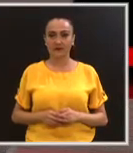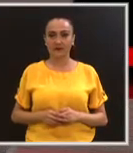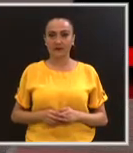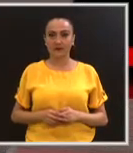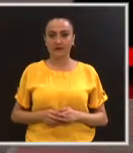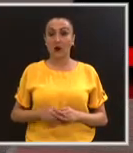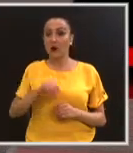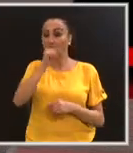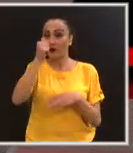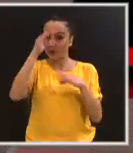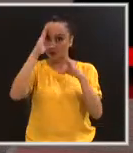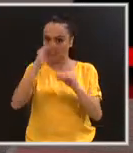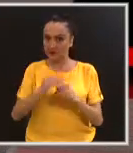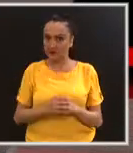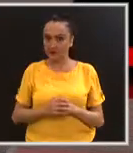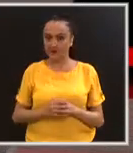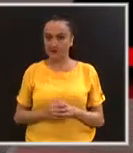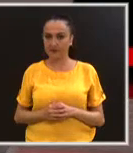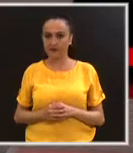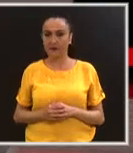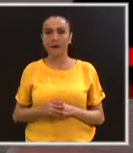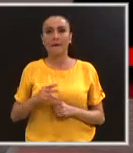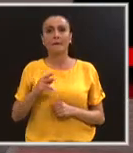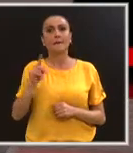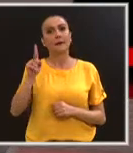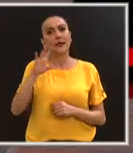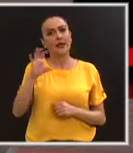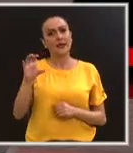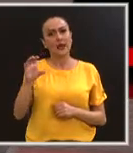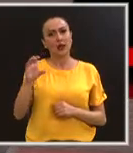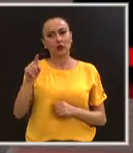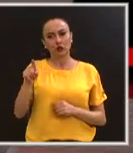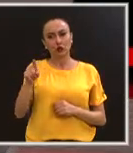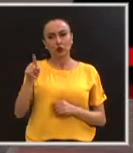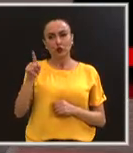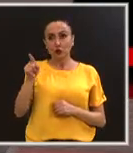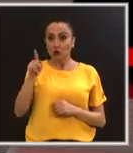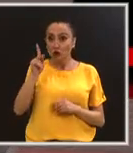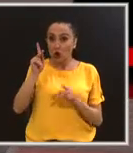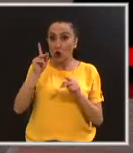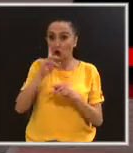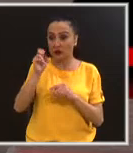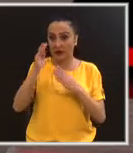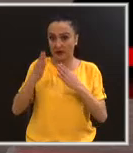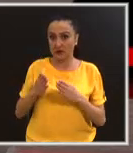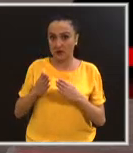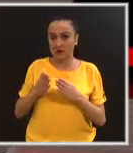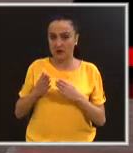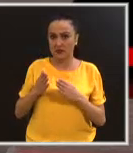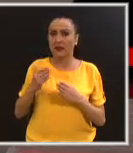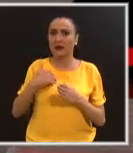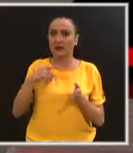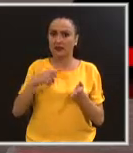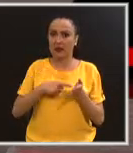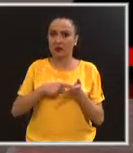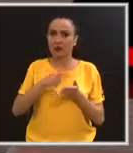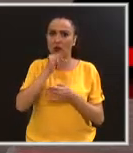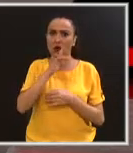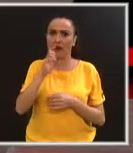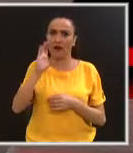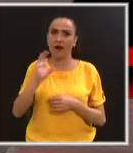vamos con otras informaciones las medio millón de costarricenses de trabajadores independientes mantienen deudas con la caja